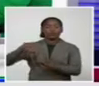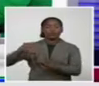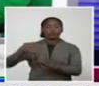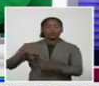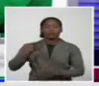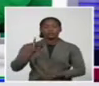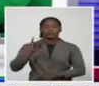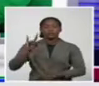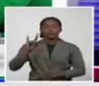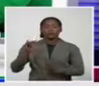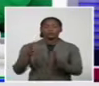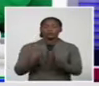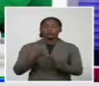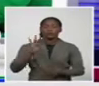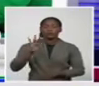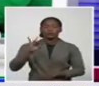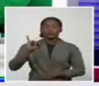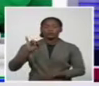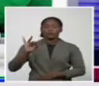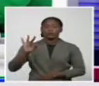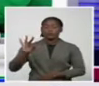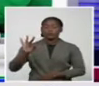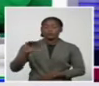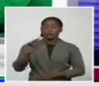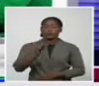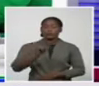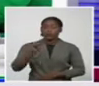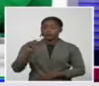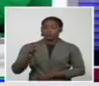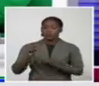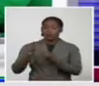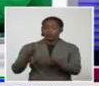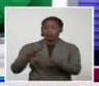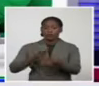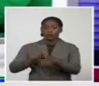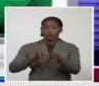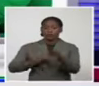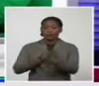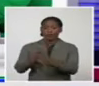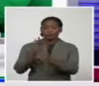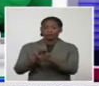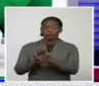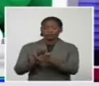69.868 personas que han tenido la enfermedad, el